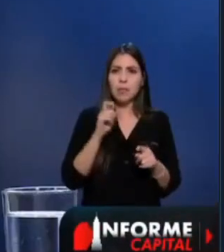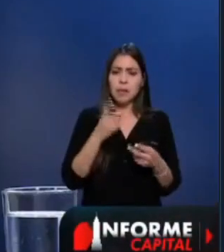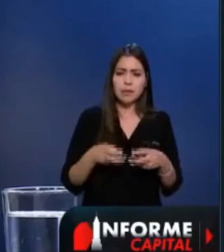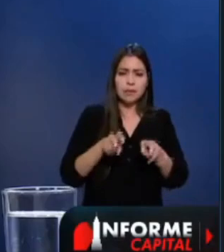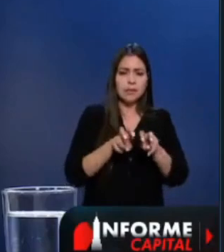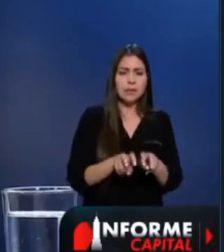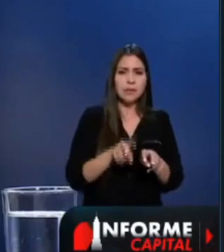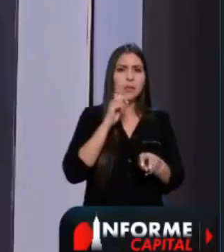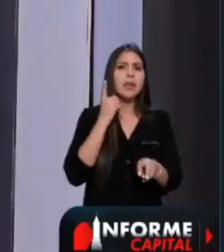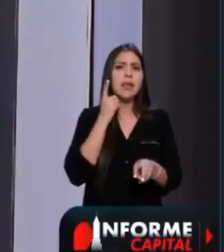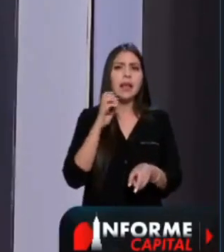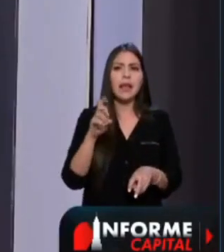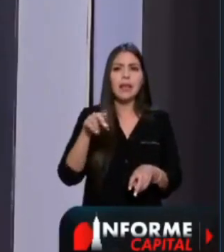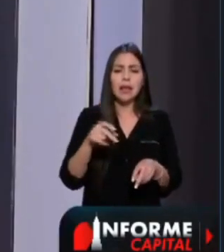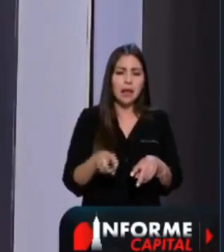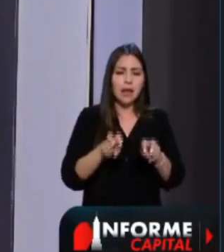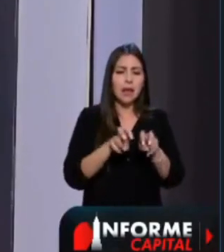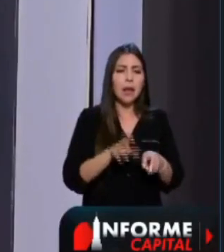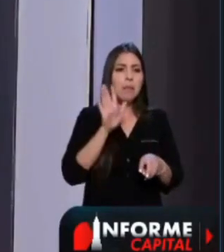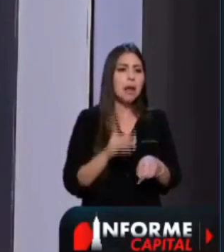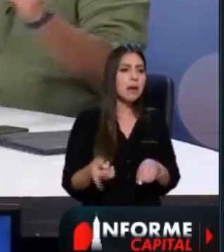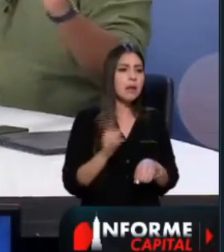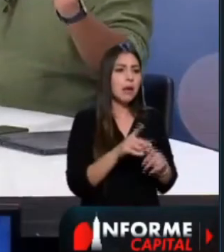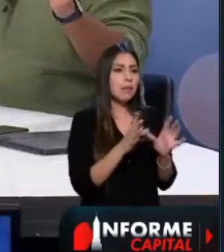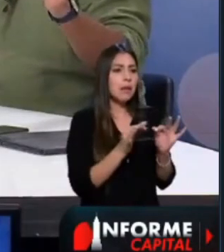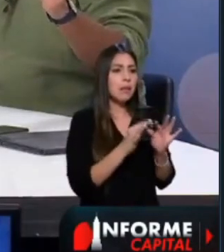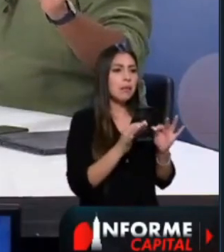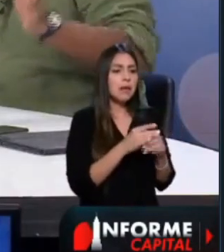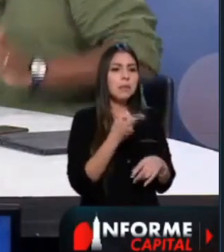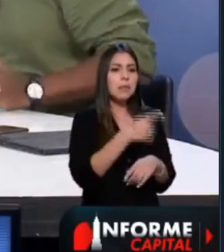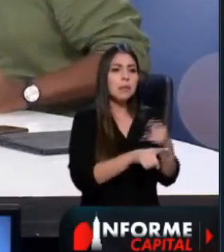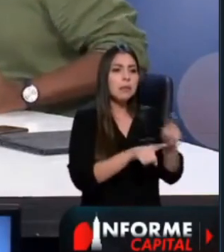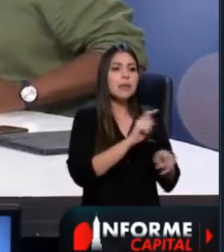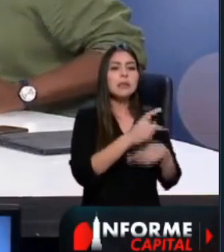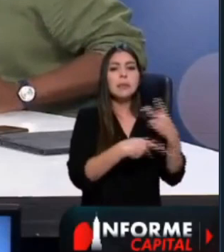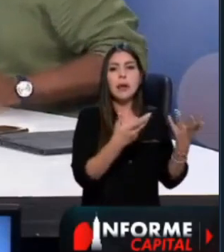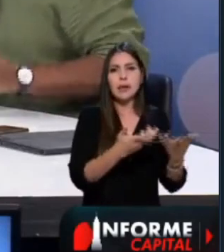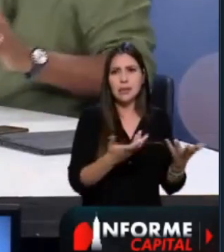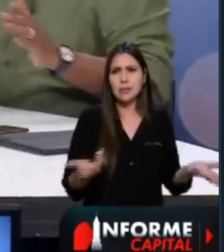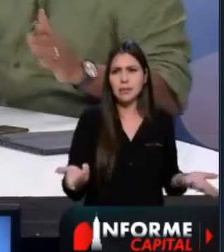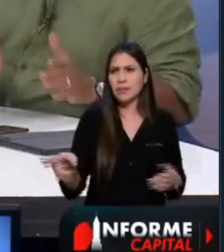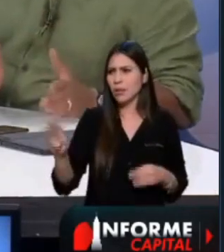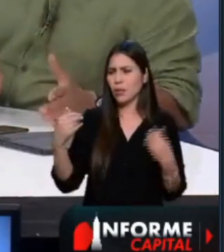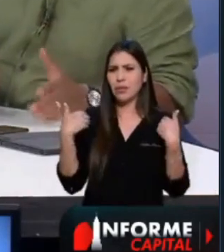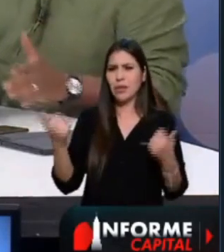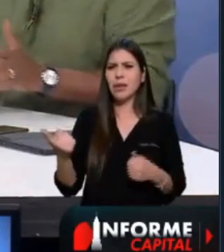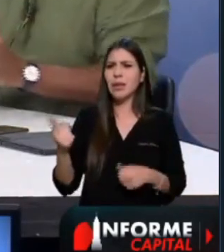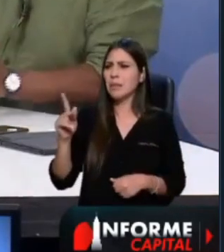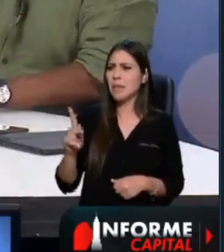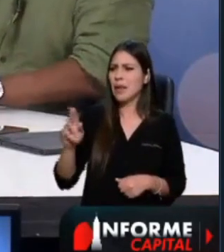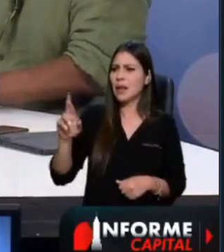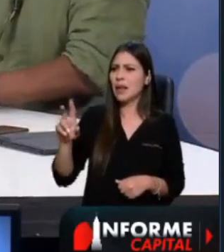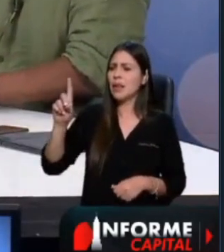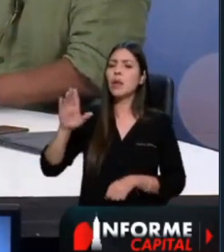del PRD, prácticamente dándole órdenes. Instrucciones. Lo que no se entiende es por qué el PRD tiene que tener